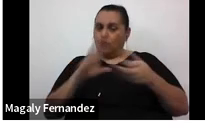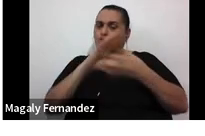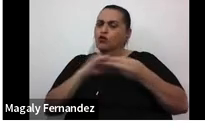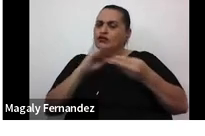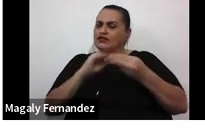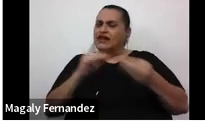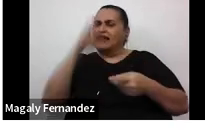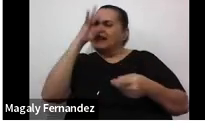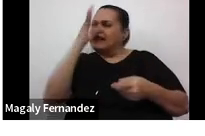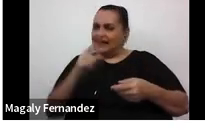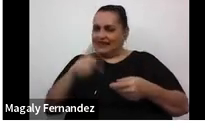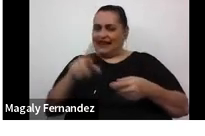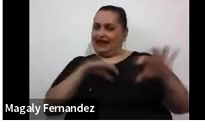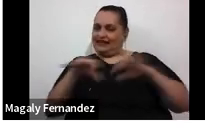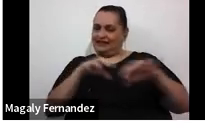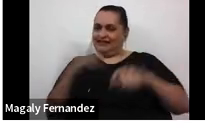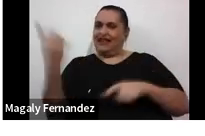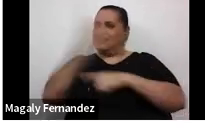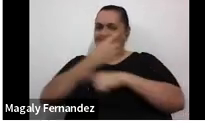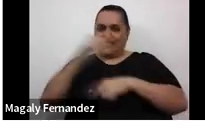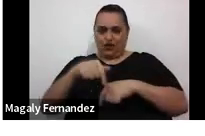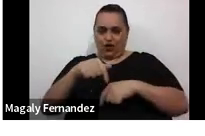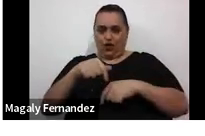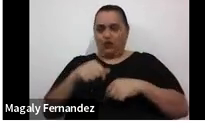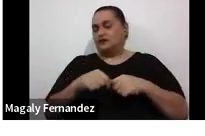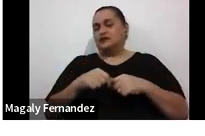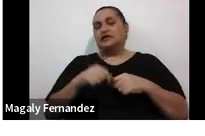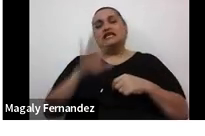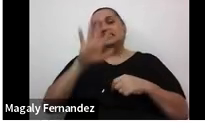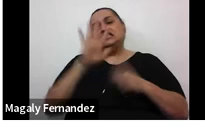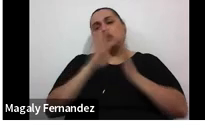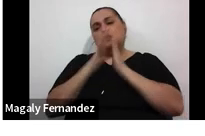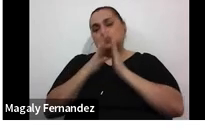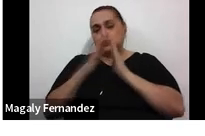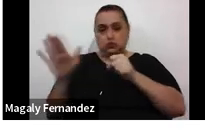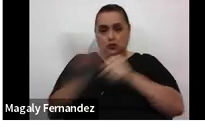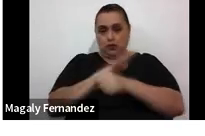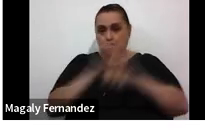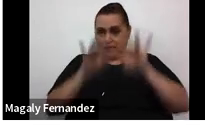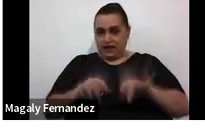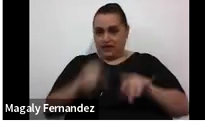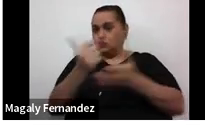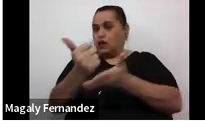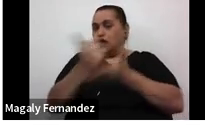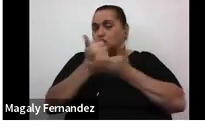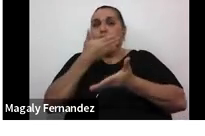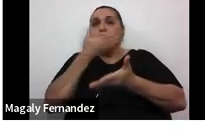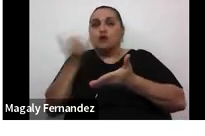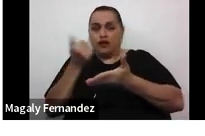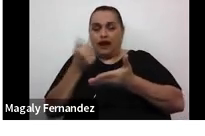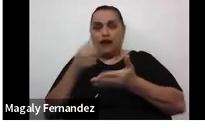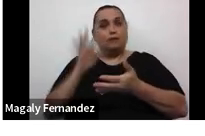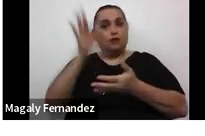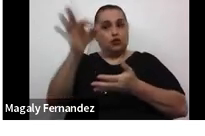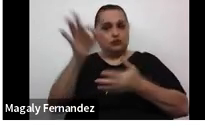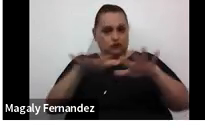pareció la actividad del día de hoy no les va a tomar más de cinco minutos completarlo y esto nos va a ayudar a mejorar nuestros próximos espacios